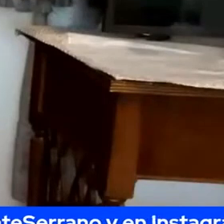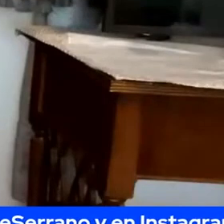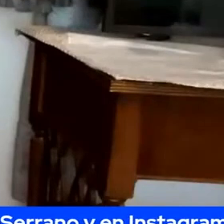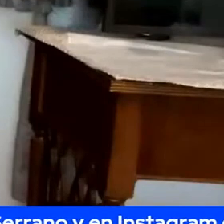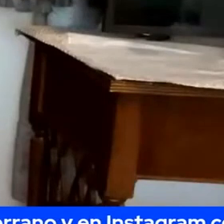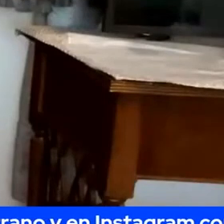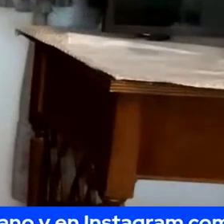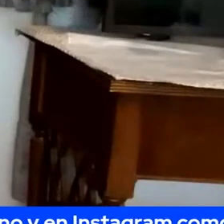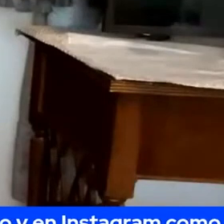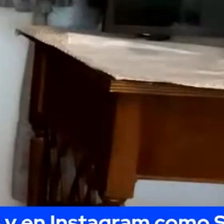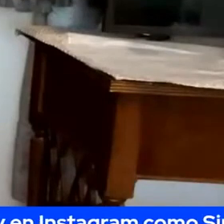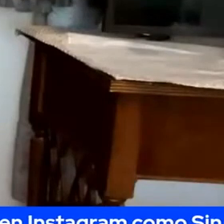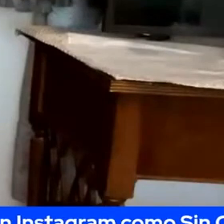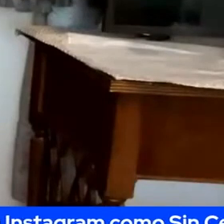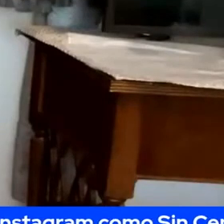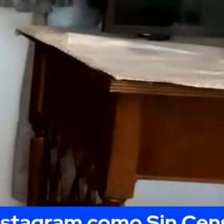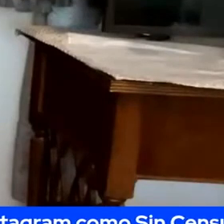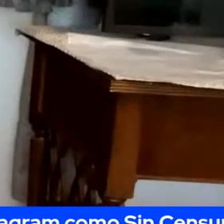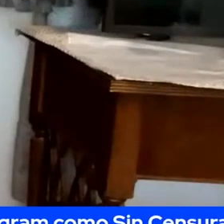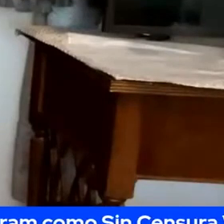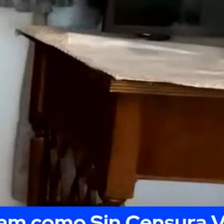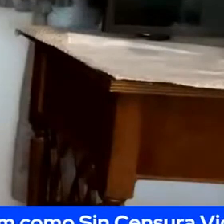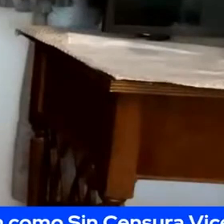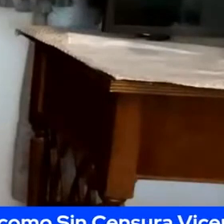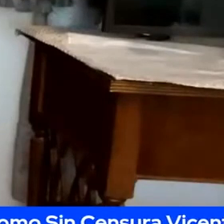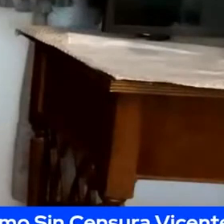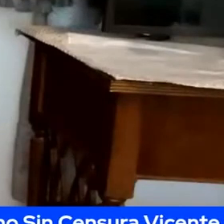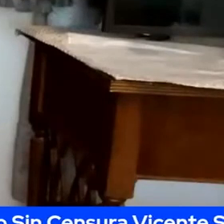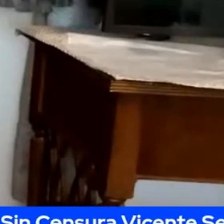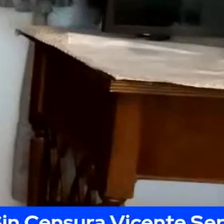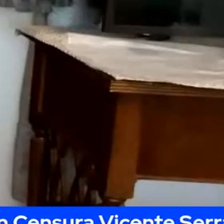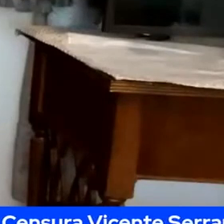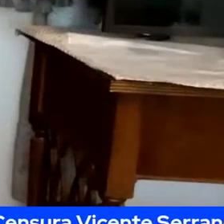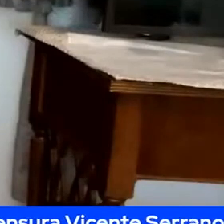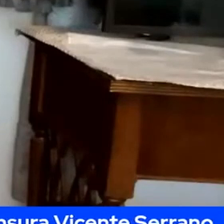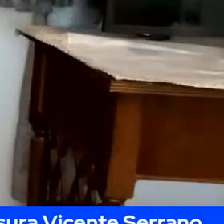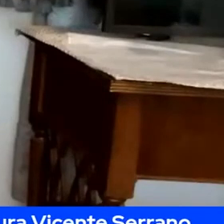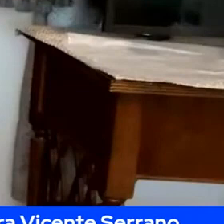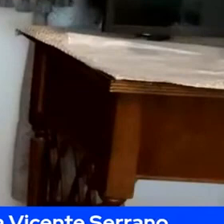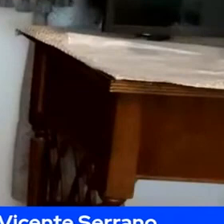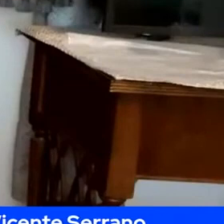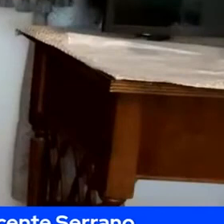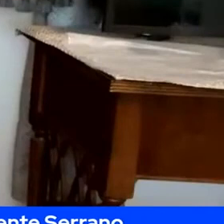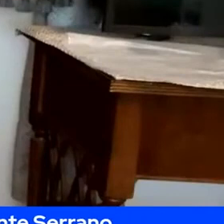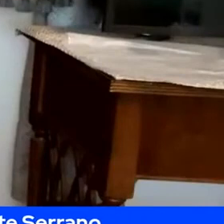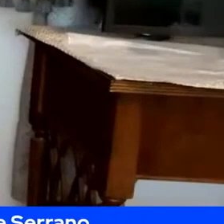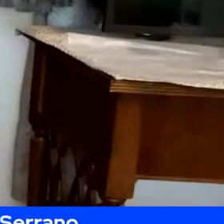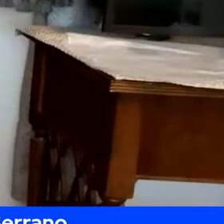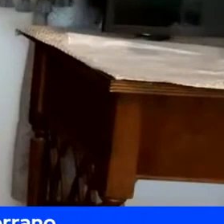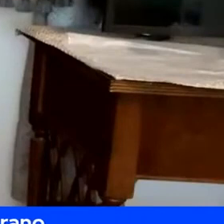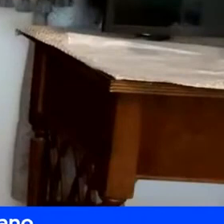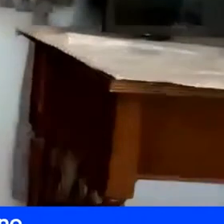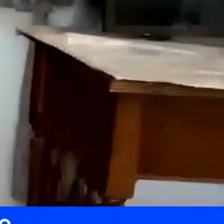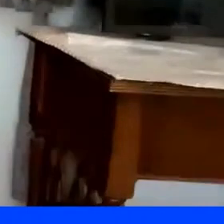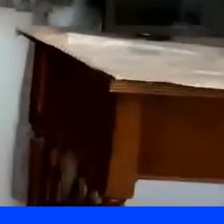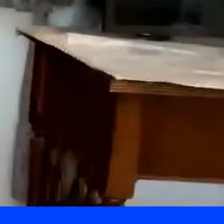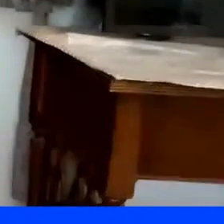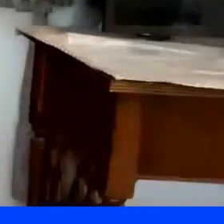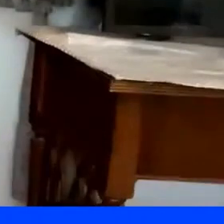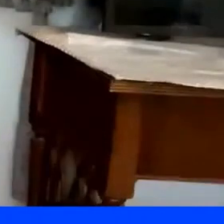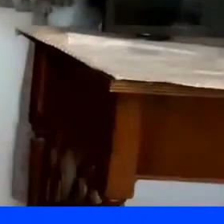del representante de Morena ante el INE, en este caso el suplente Eurípides Flores,